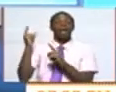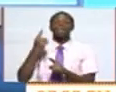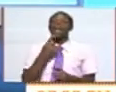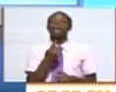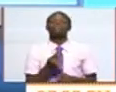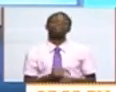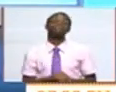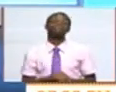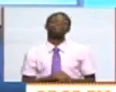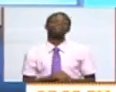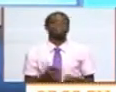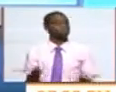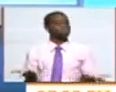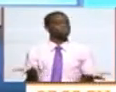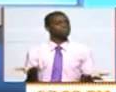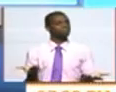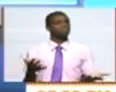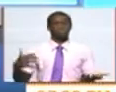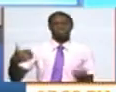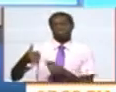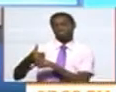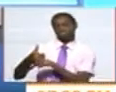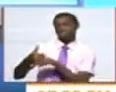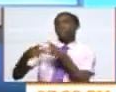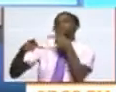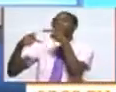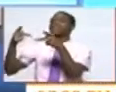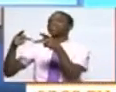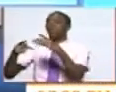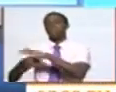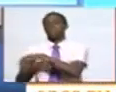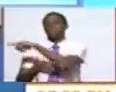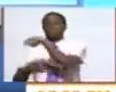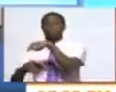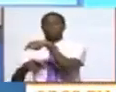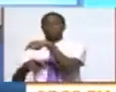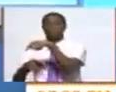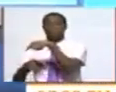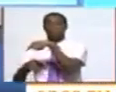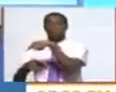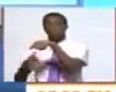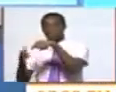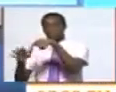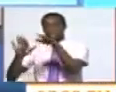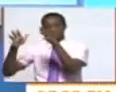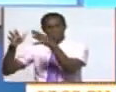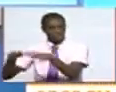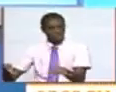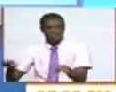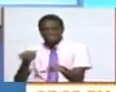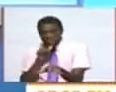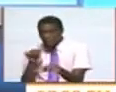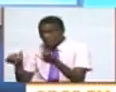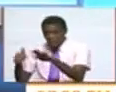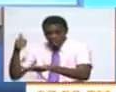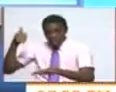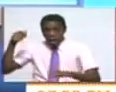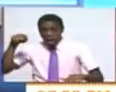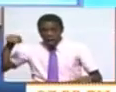Entonces, ¿cuál va a ser el nuevo partido político que va a dirigir los destinos de la oposición venezolana? ¿Encapuchados?